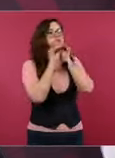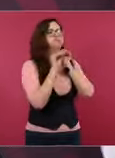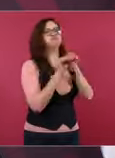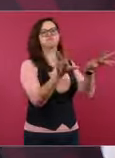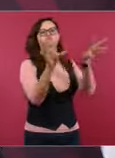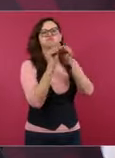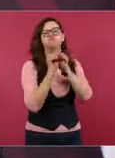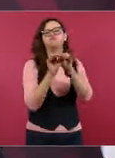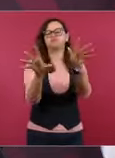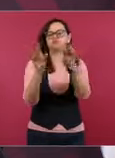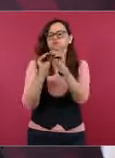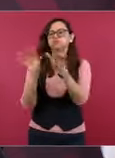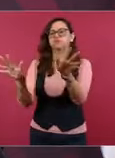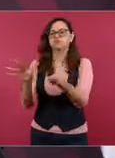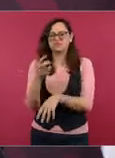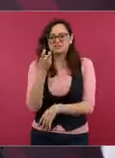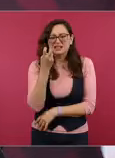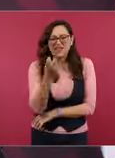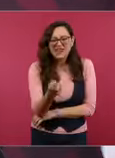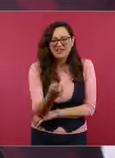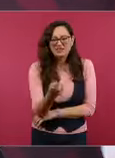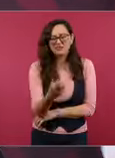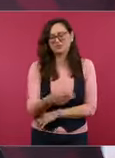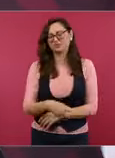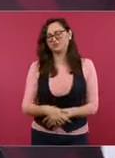amarillismo en los medios.